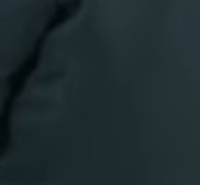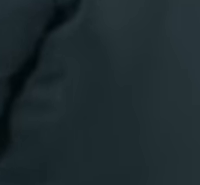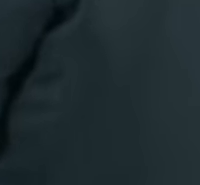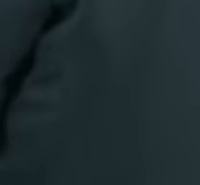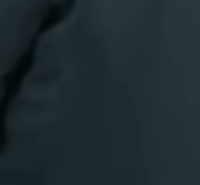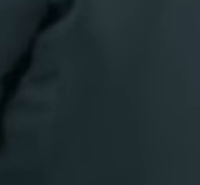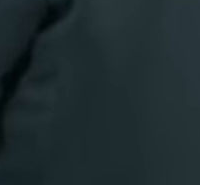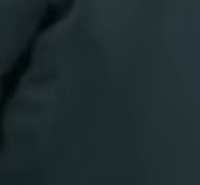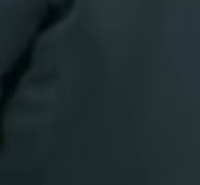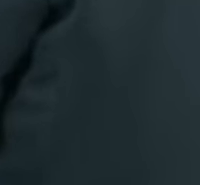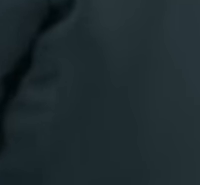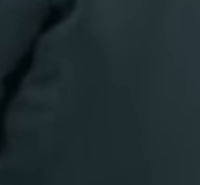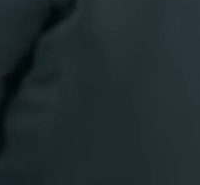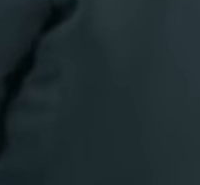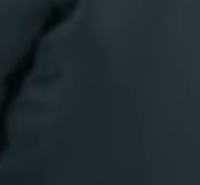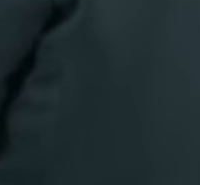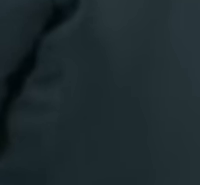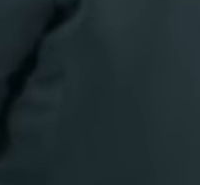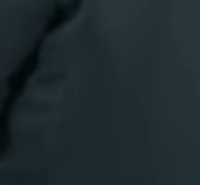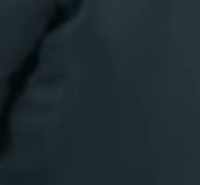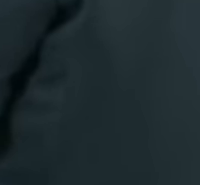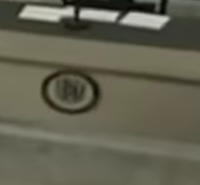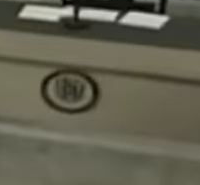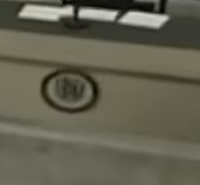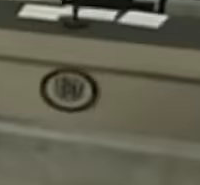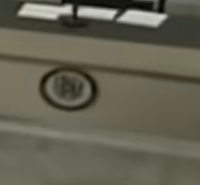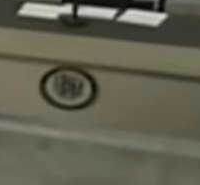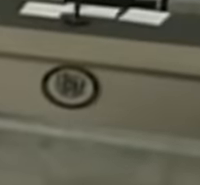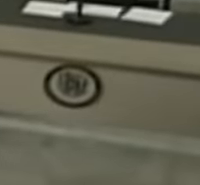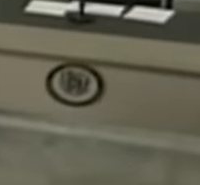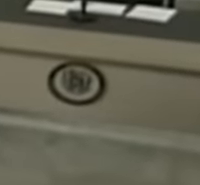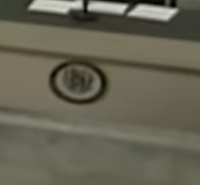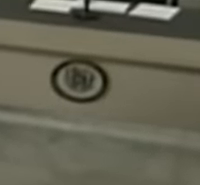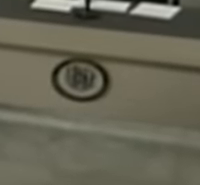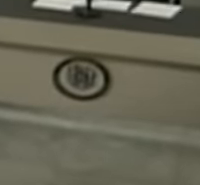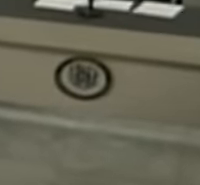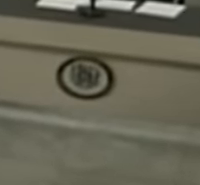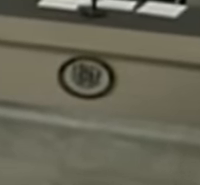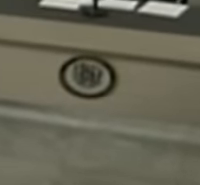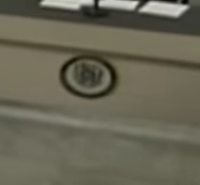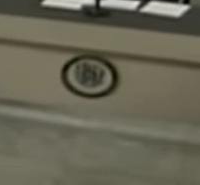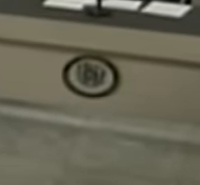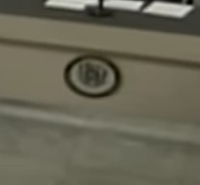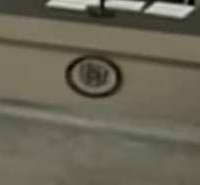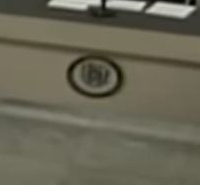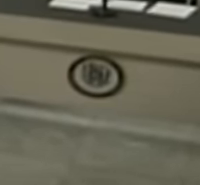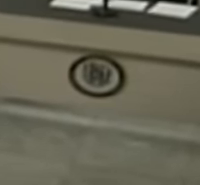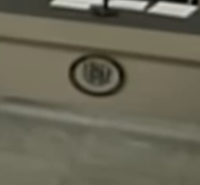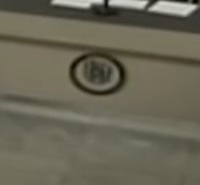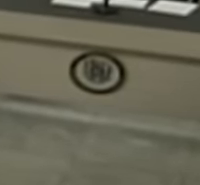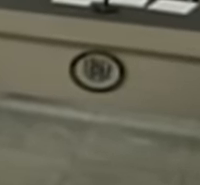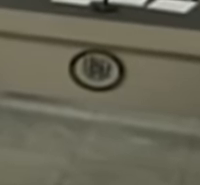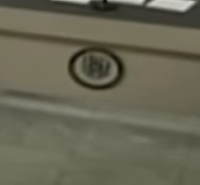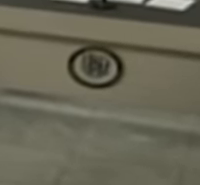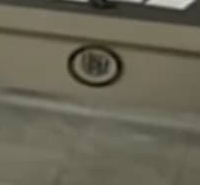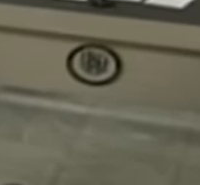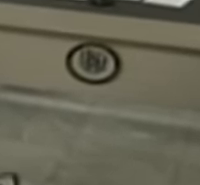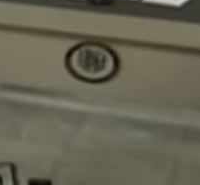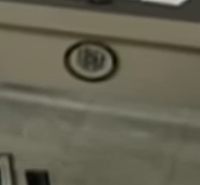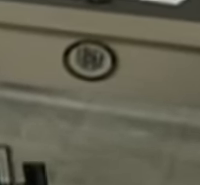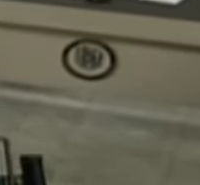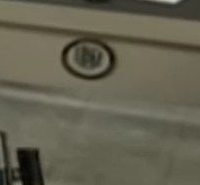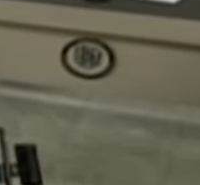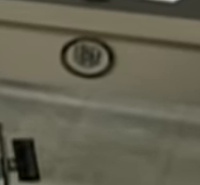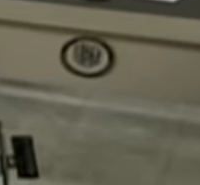de Venezuela. Lo afirmaba entonces, están los estudios físicos, los estudios orgánicos, tanto en petróleo como en gas, y estamos